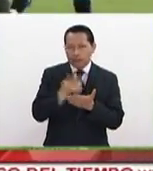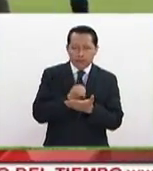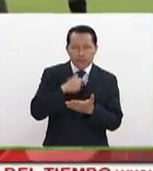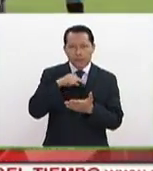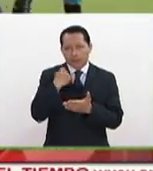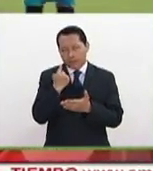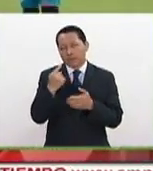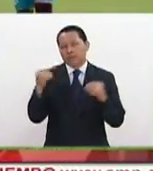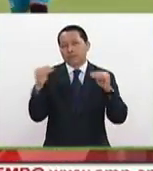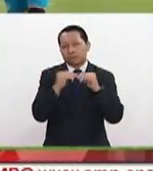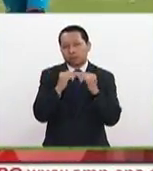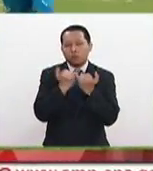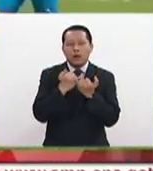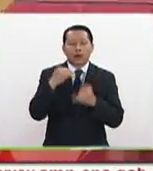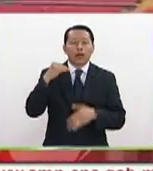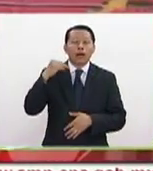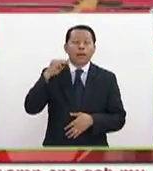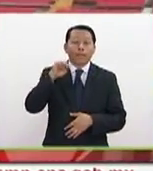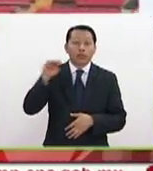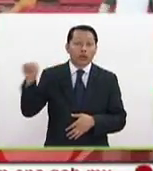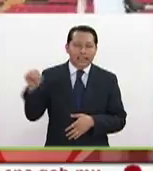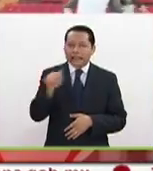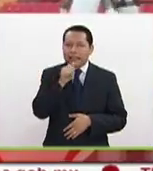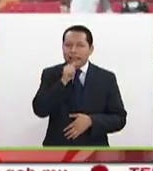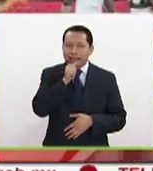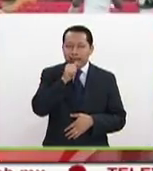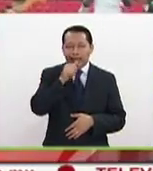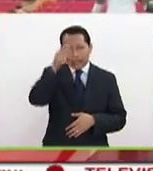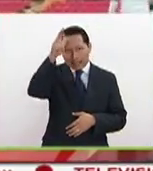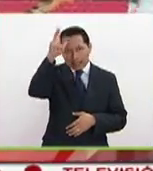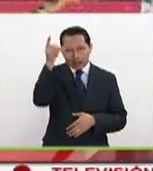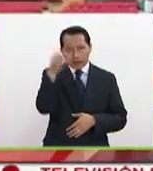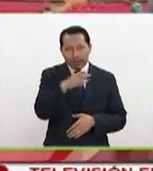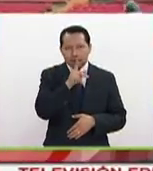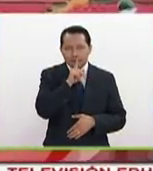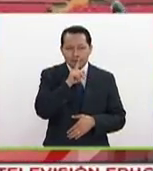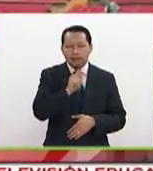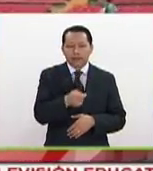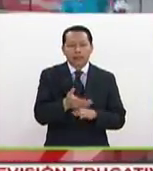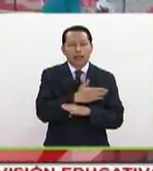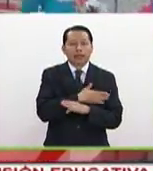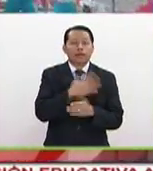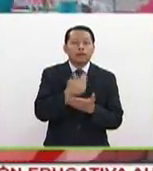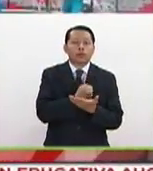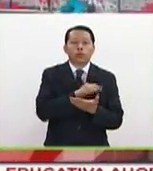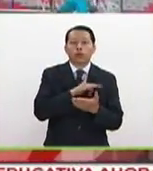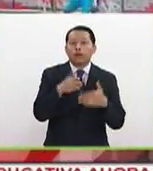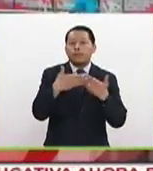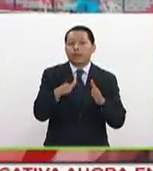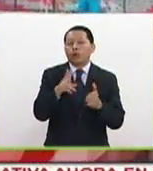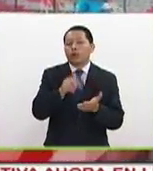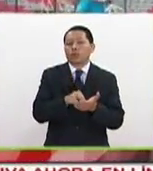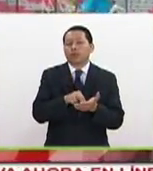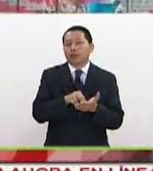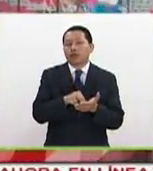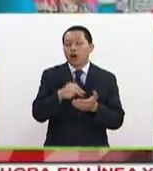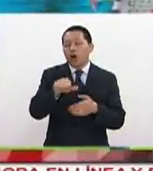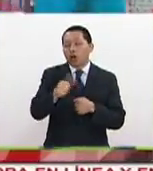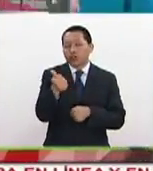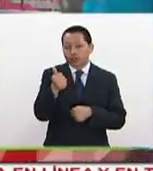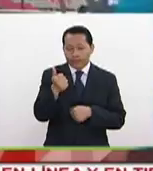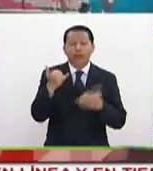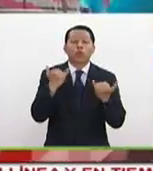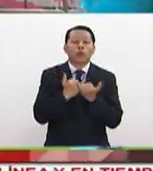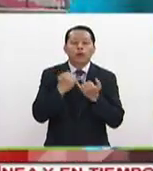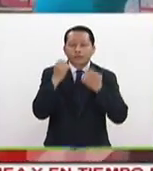derrota y un empate. Los michoacanos no han podido vencer a los gallos en los últimos 5 partidos. La última victoria como locales fue en la apertura 2011.